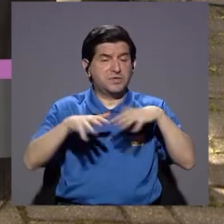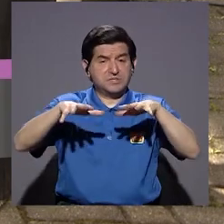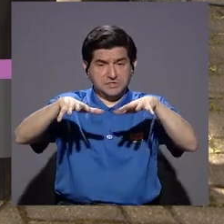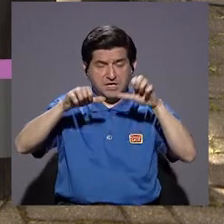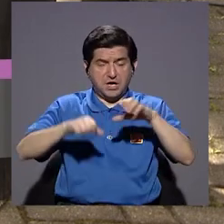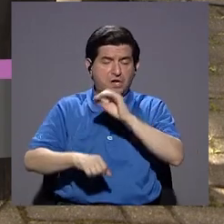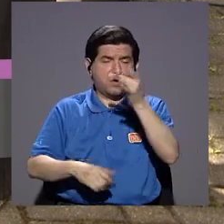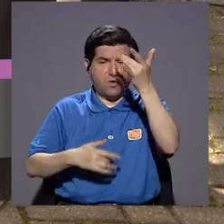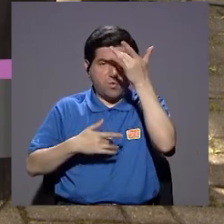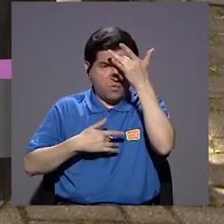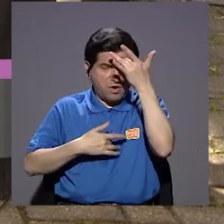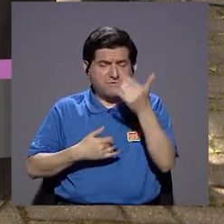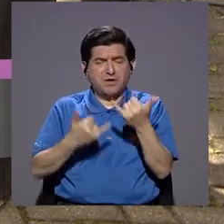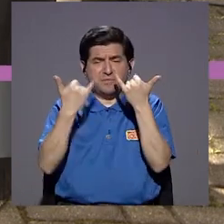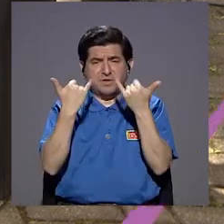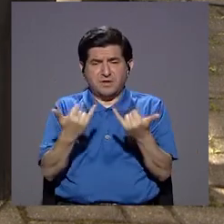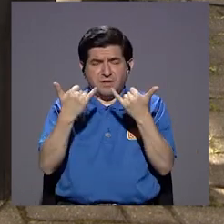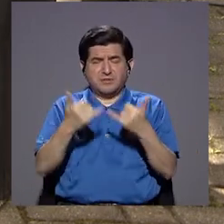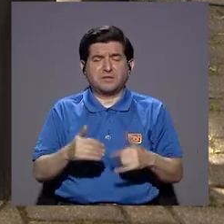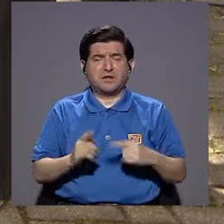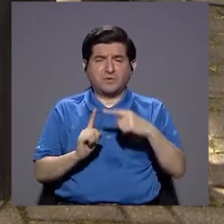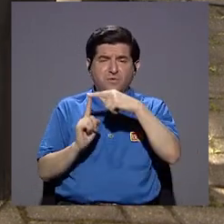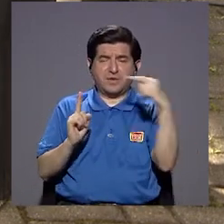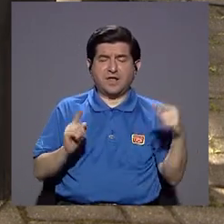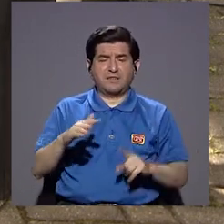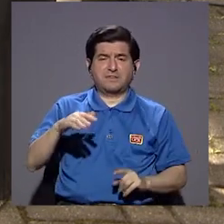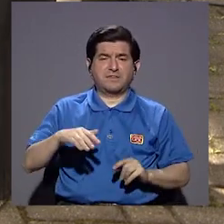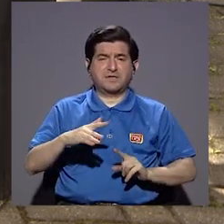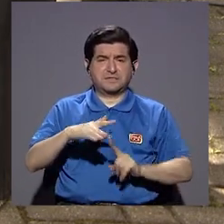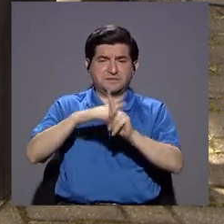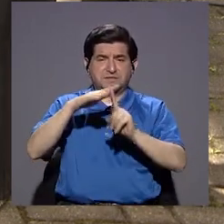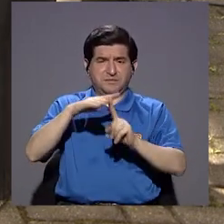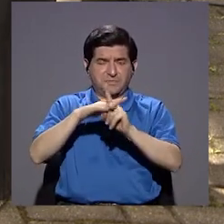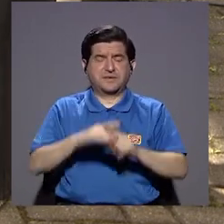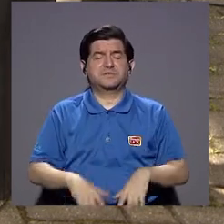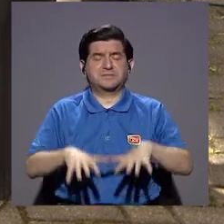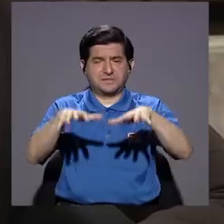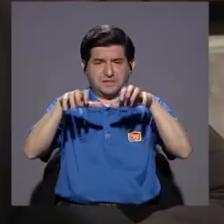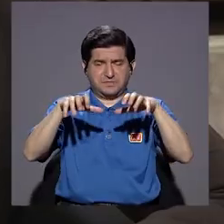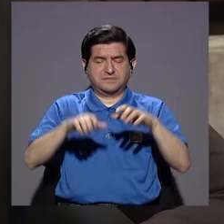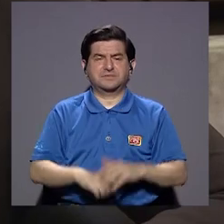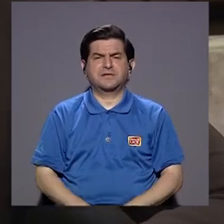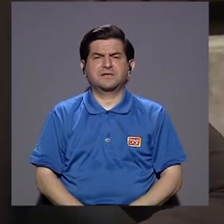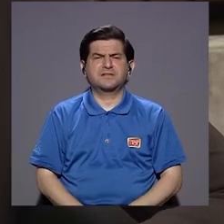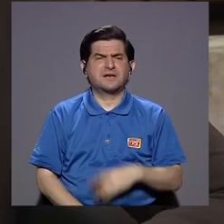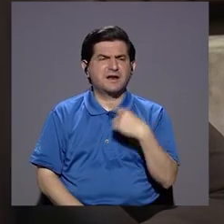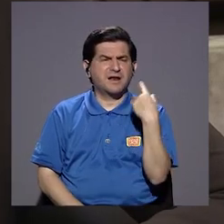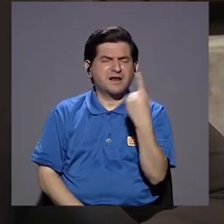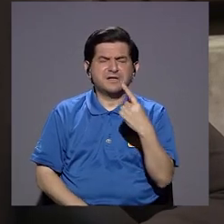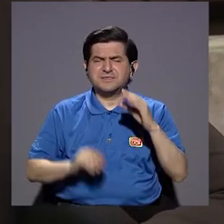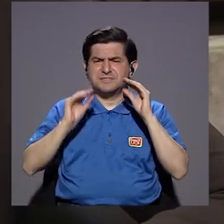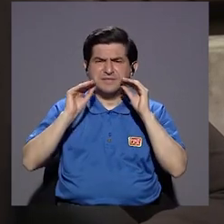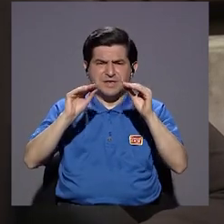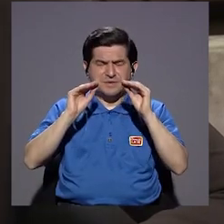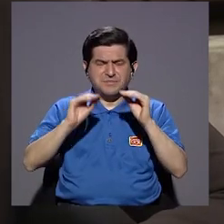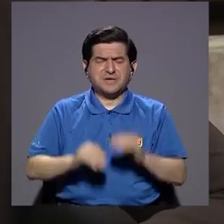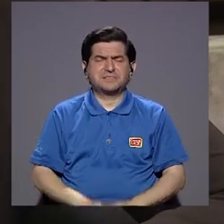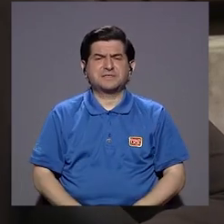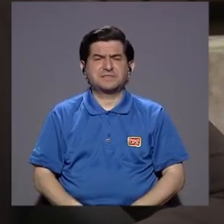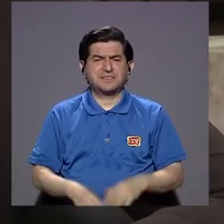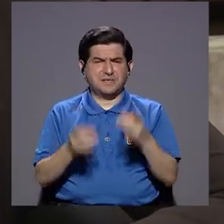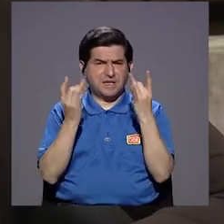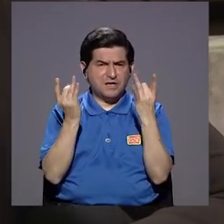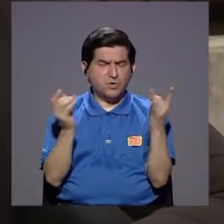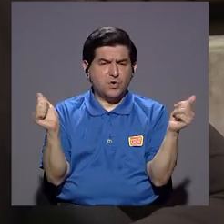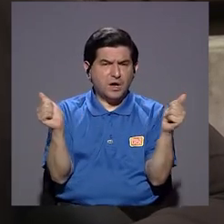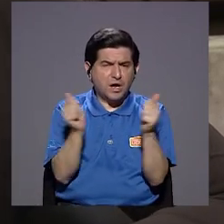el estrés o enfermedades que están viniendo a partir del estrés en este momento. ¿Se imparte siempre el yoga en conjunto con